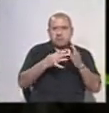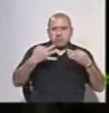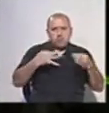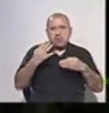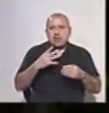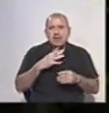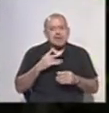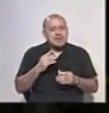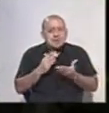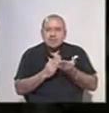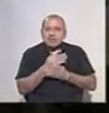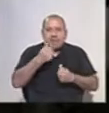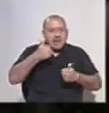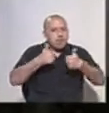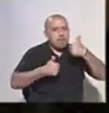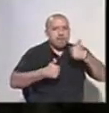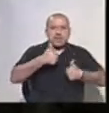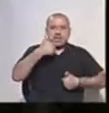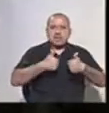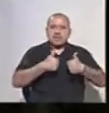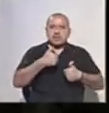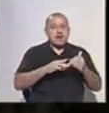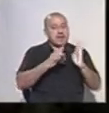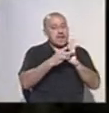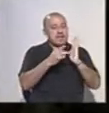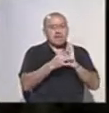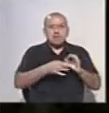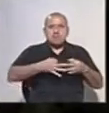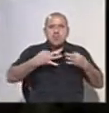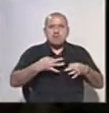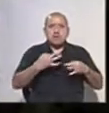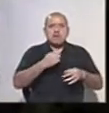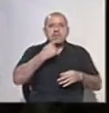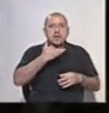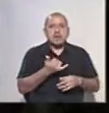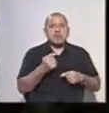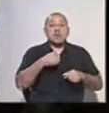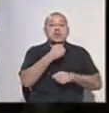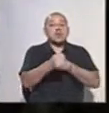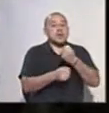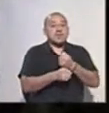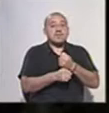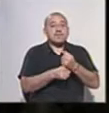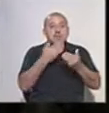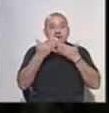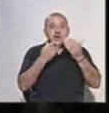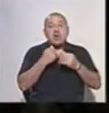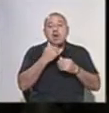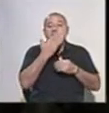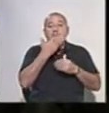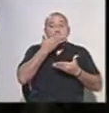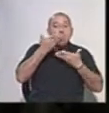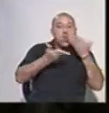bueno que Carnaval esté. Este año, por ejemplo, por lo que escucho, es un muy buen año de murgas. Entonces,